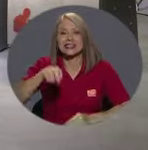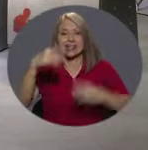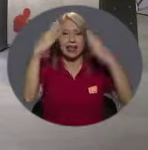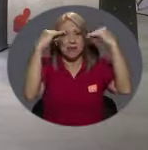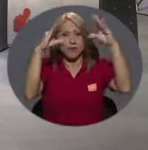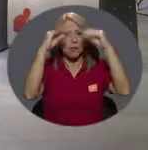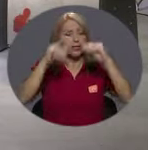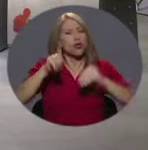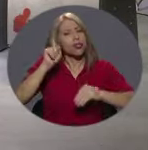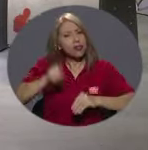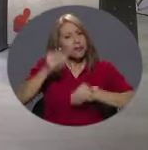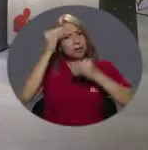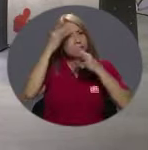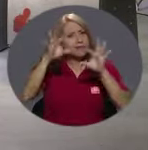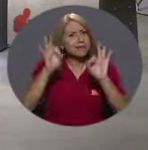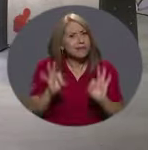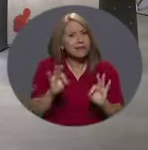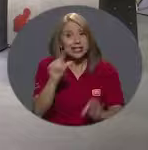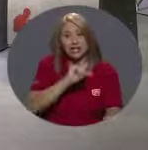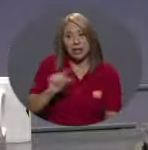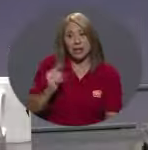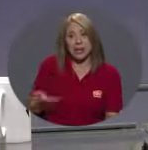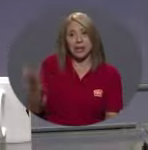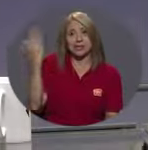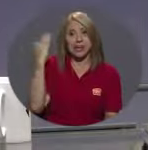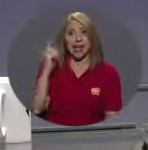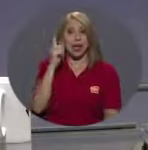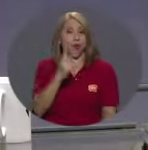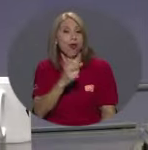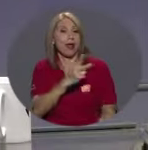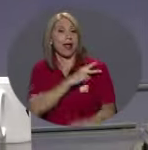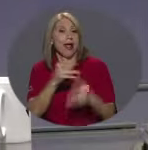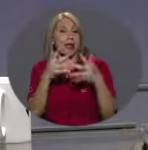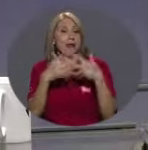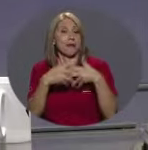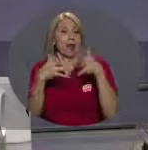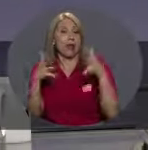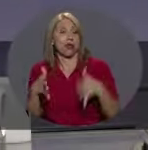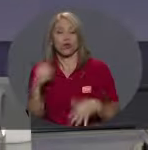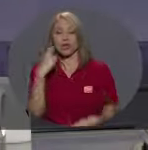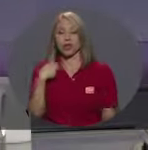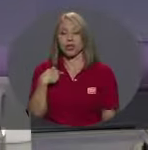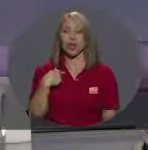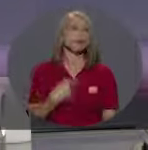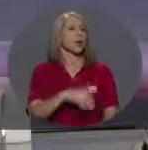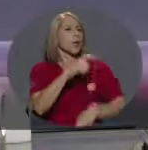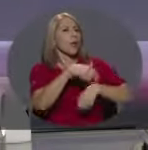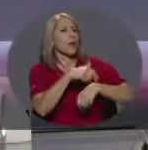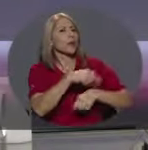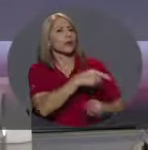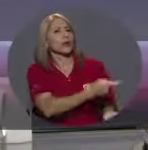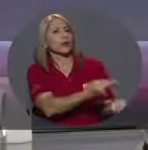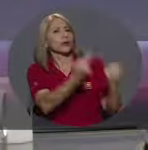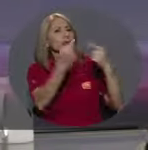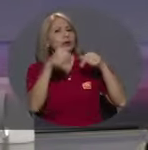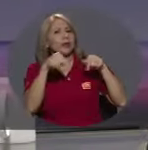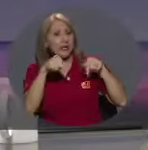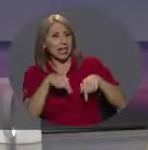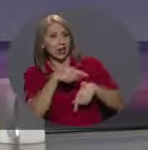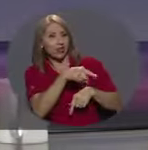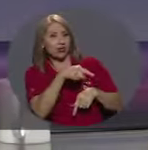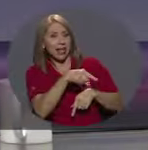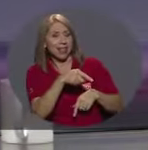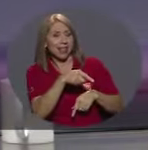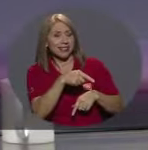Eso es lo que la semana pasada me decía un empleador, me dice, en el momento en que ustedes vinieron acá y